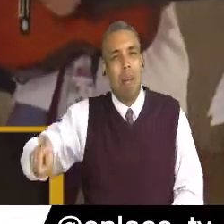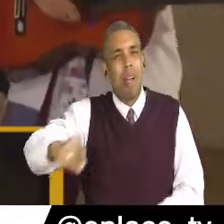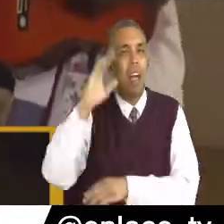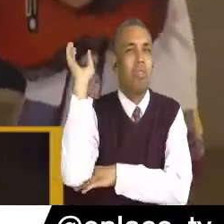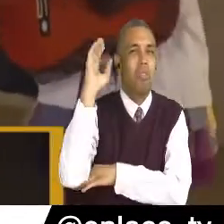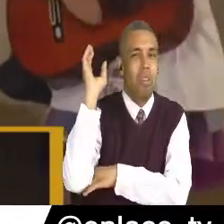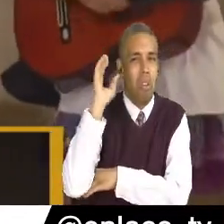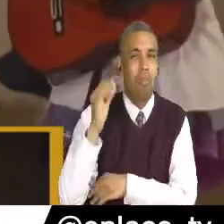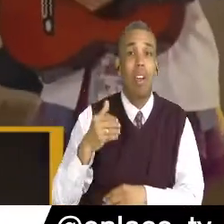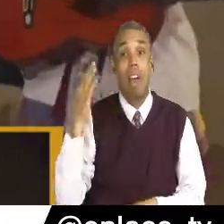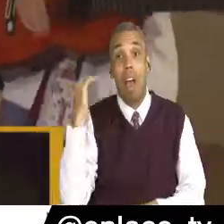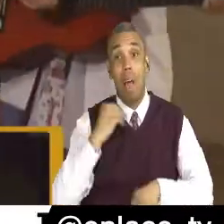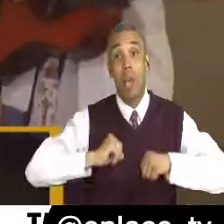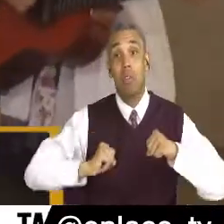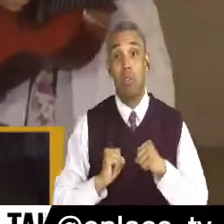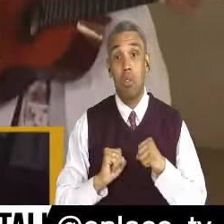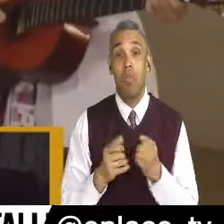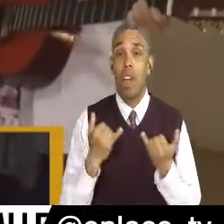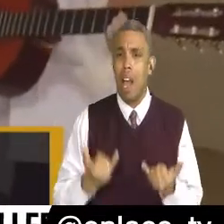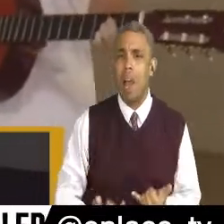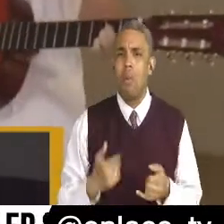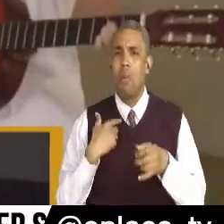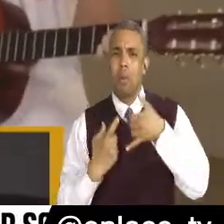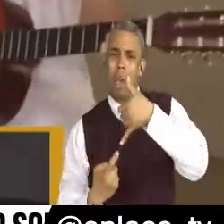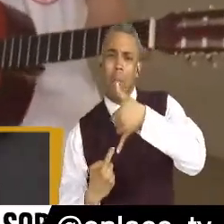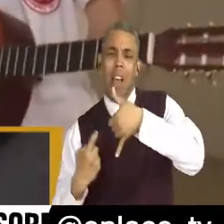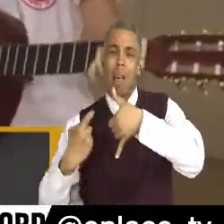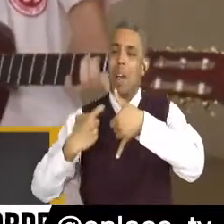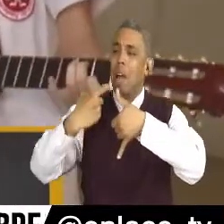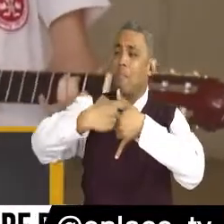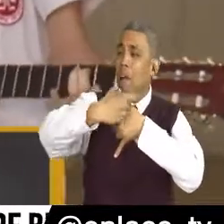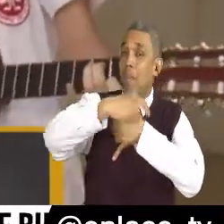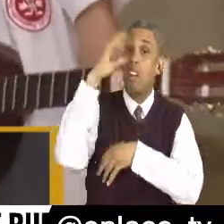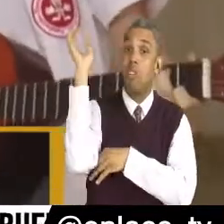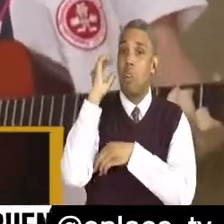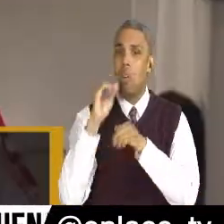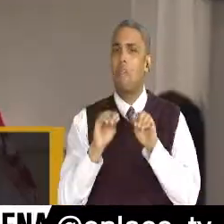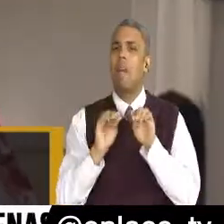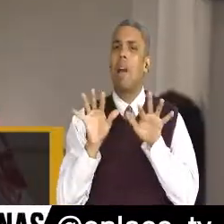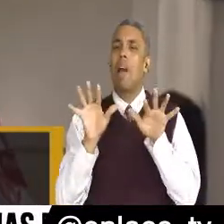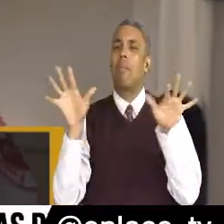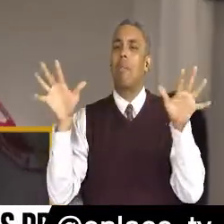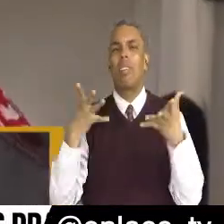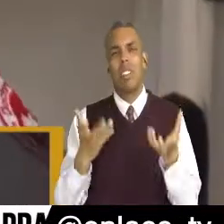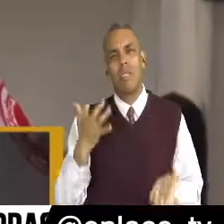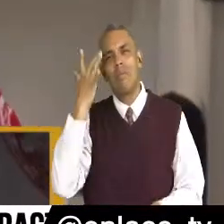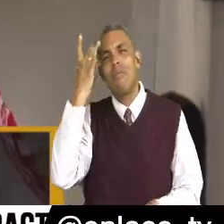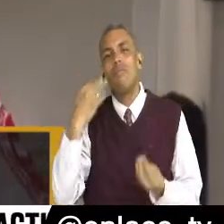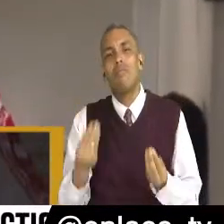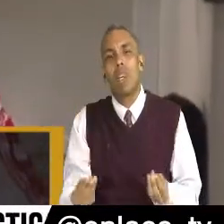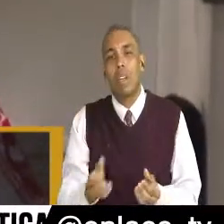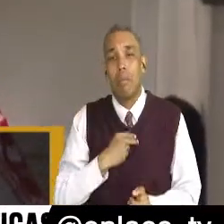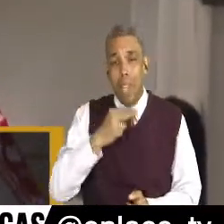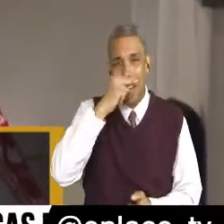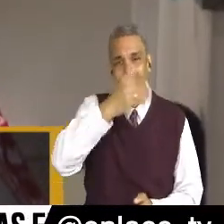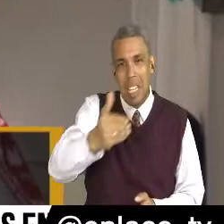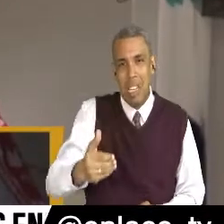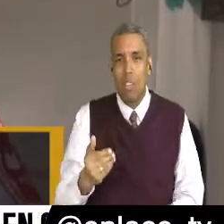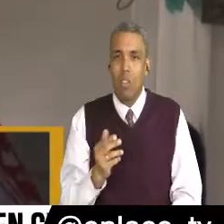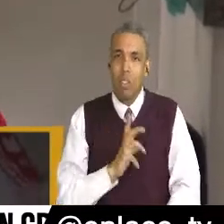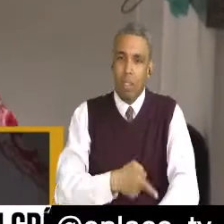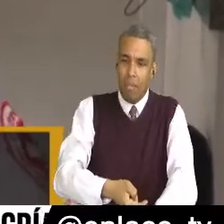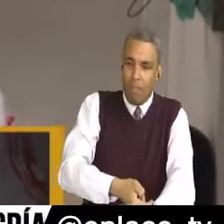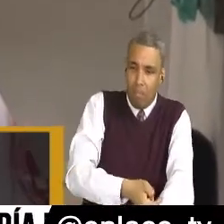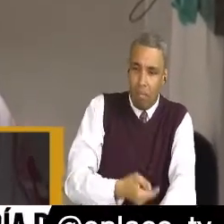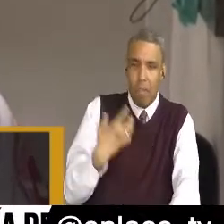y ahora estamos en diferentes lugares. Y ahora estamos acá porque estamos preparados para poder empezar la terapia de la